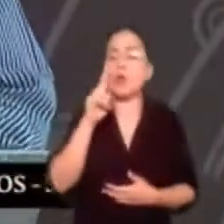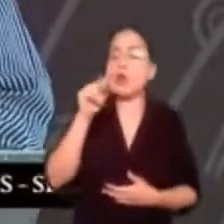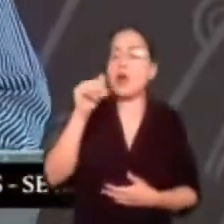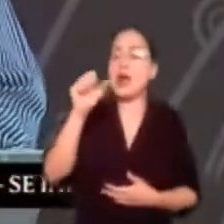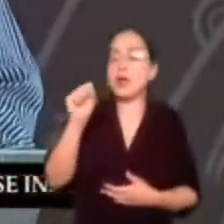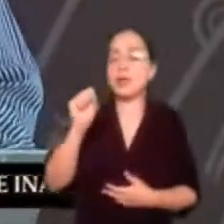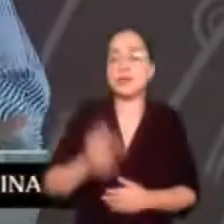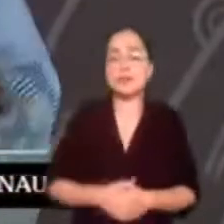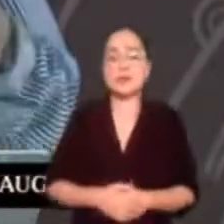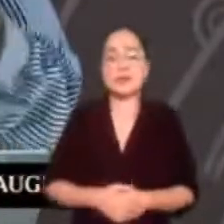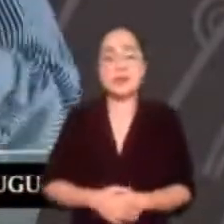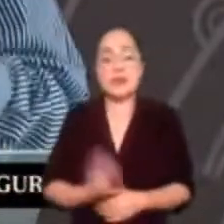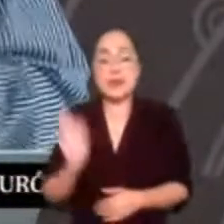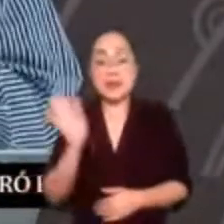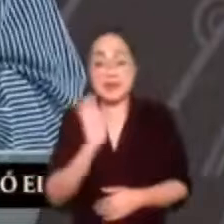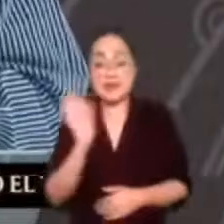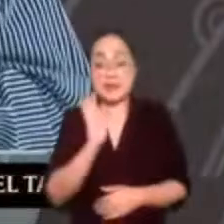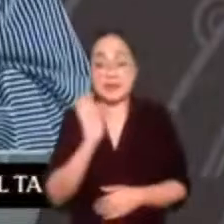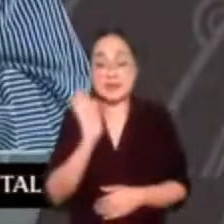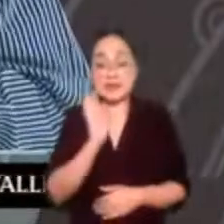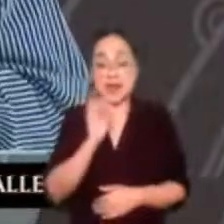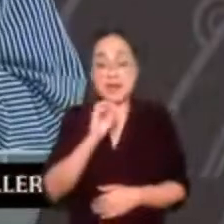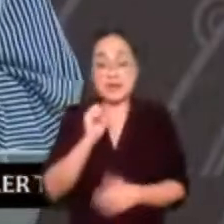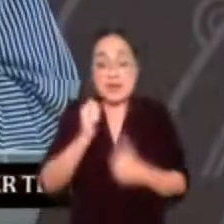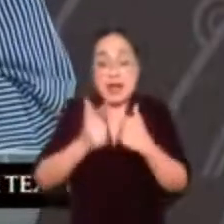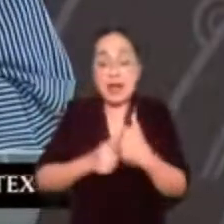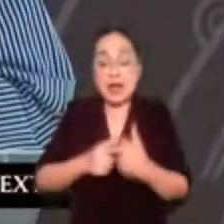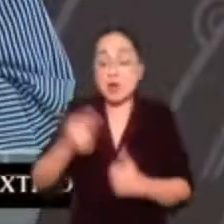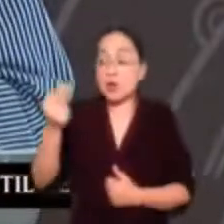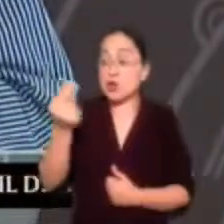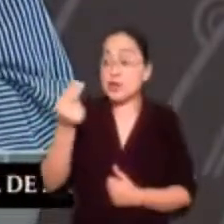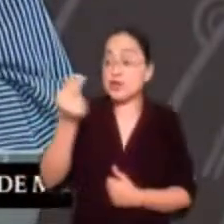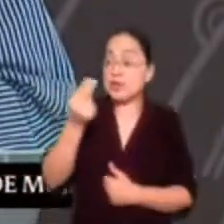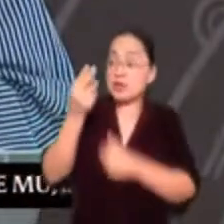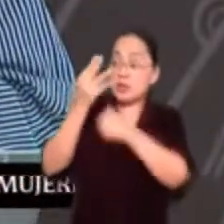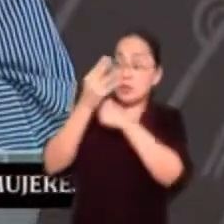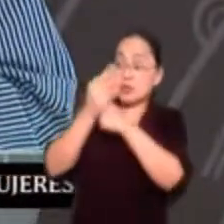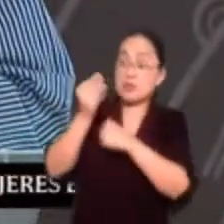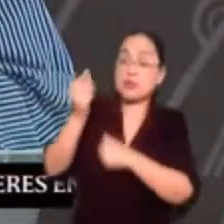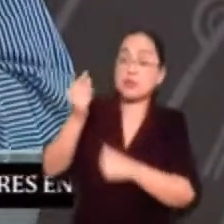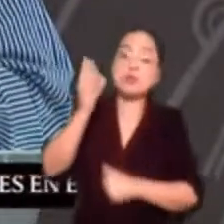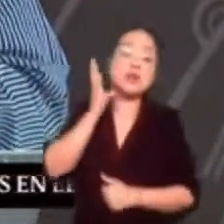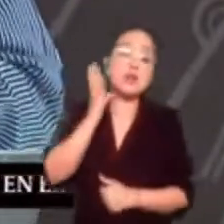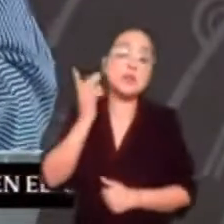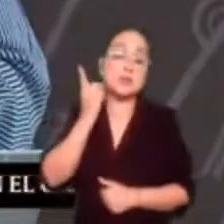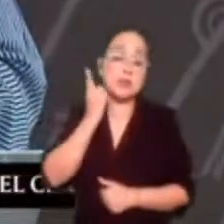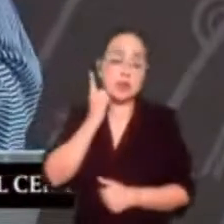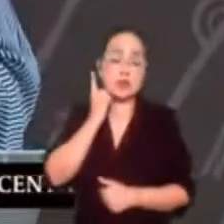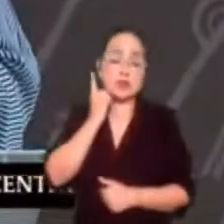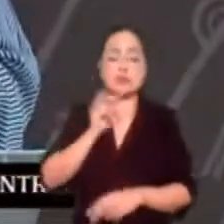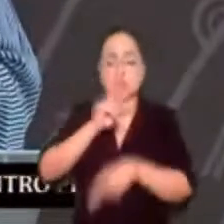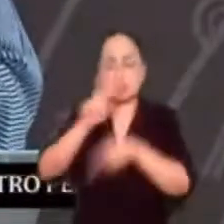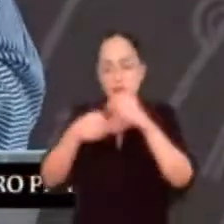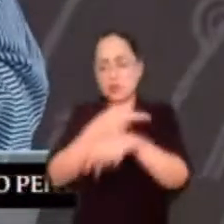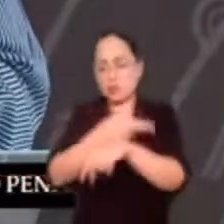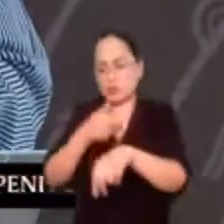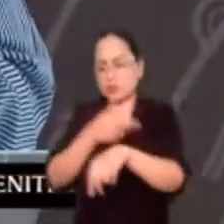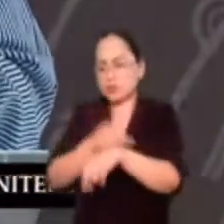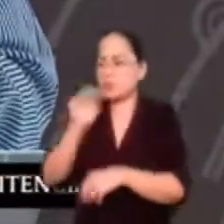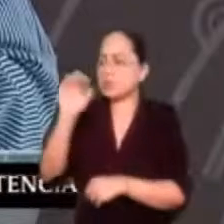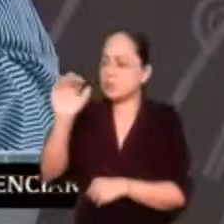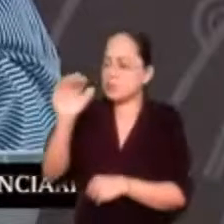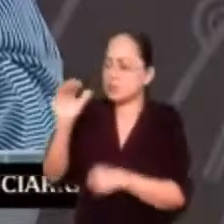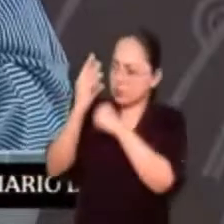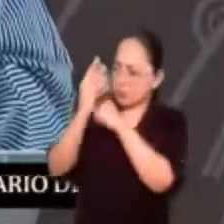yo llegara a necesitar una autorización del Congreso, tendría que hacerla